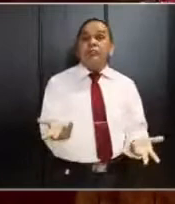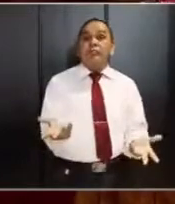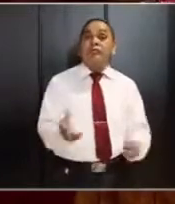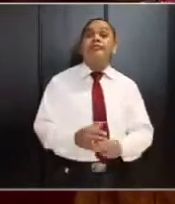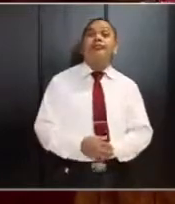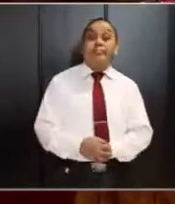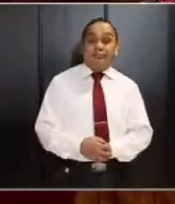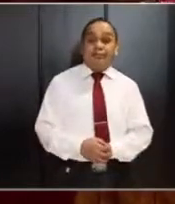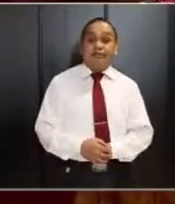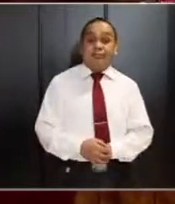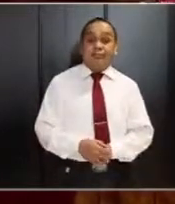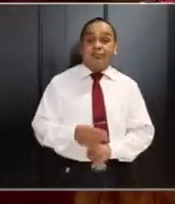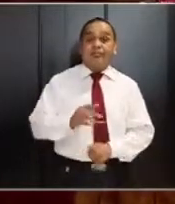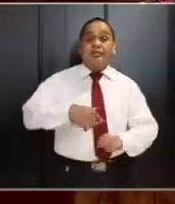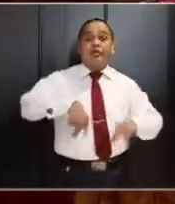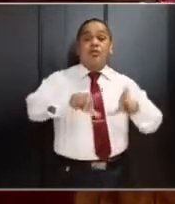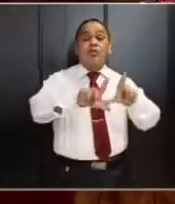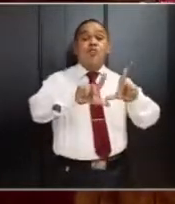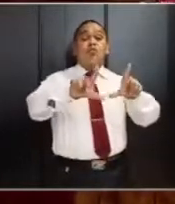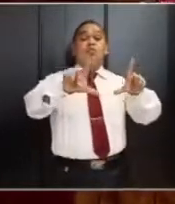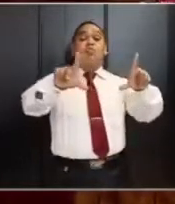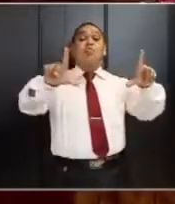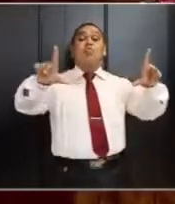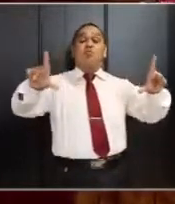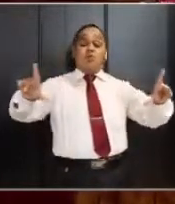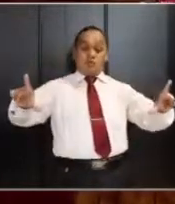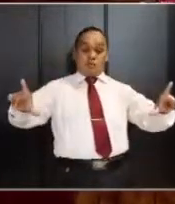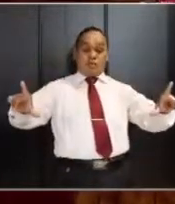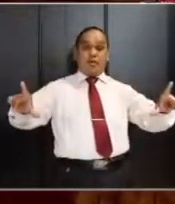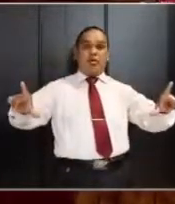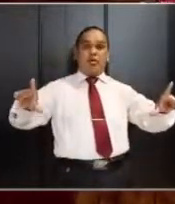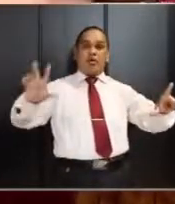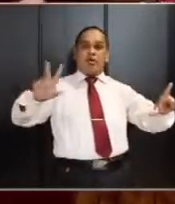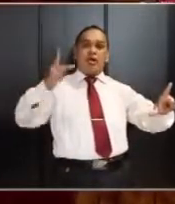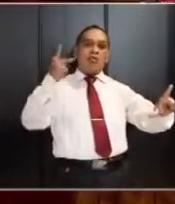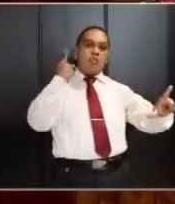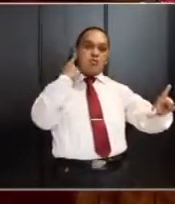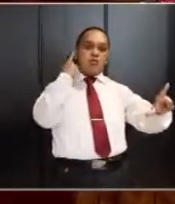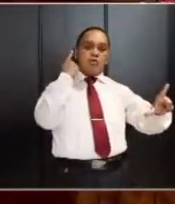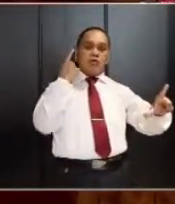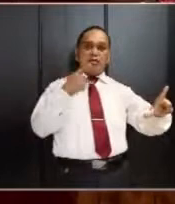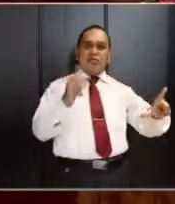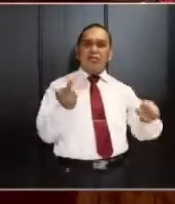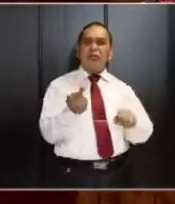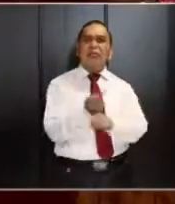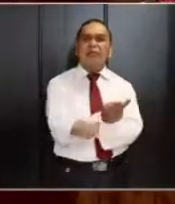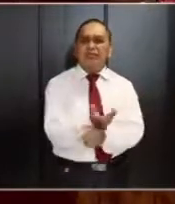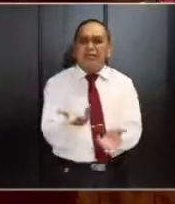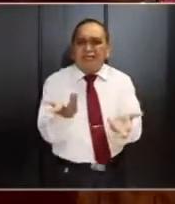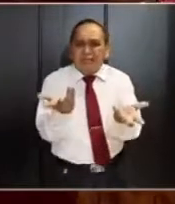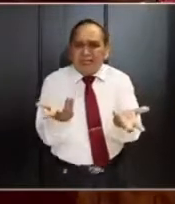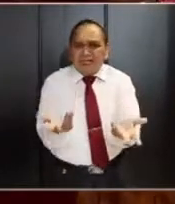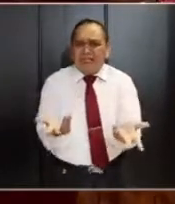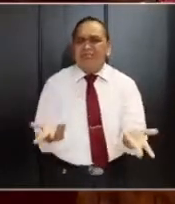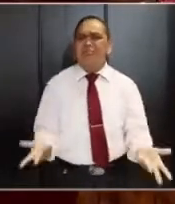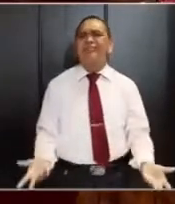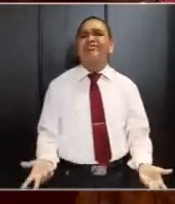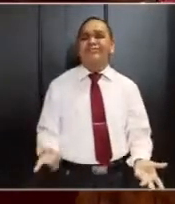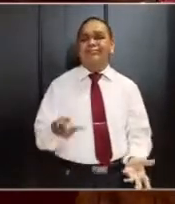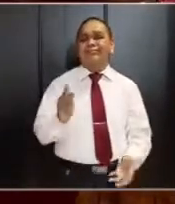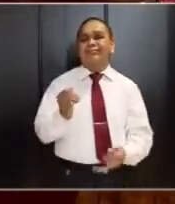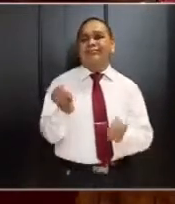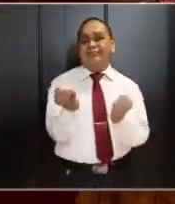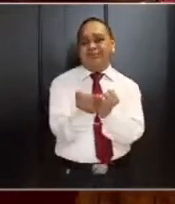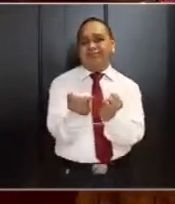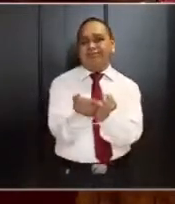pusieron como toda su fachada, como si fuera de partido político. ¿Pero qué les pasa? Están perdiendo piso y yo